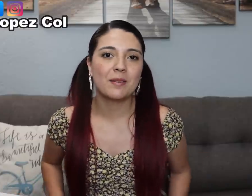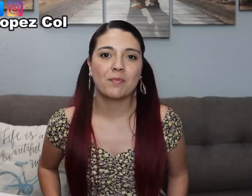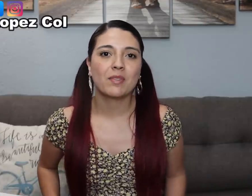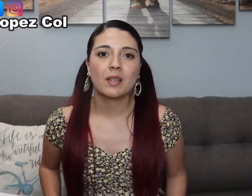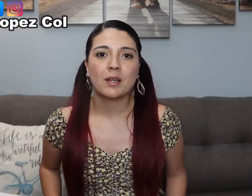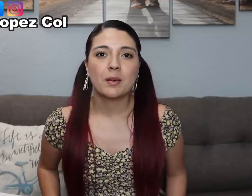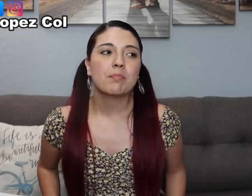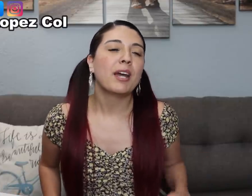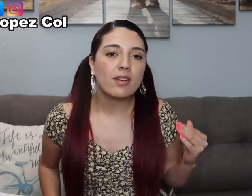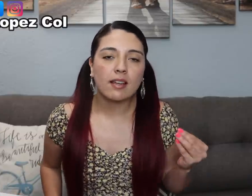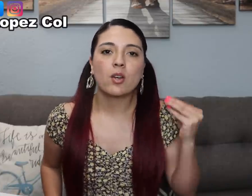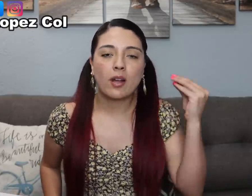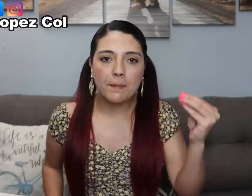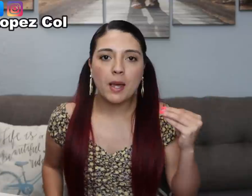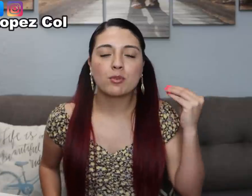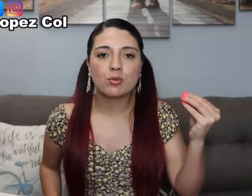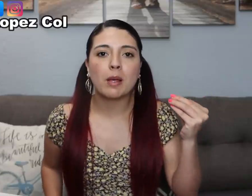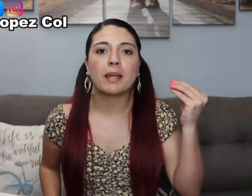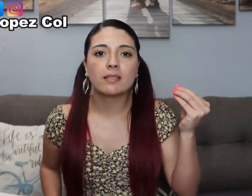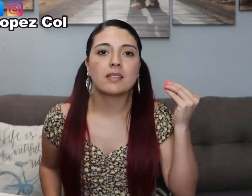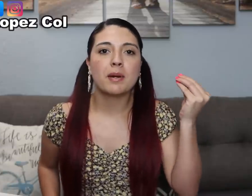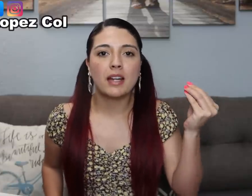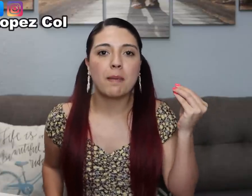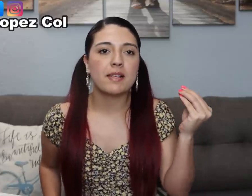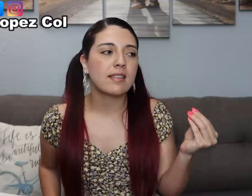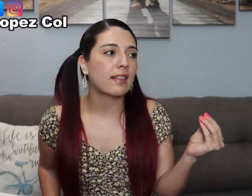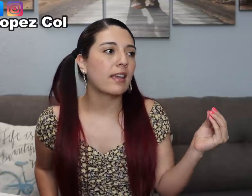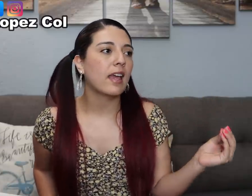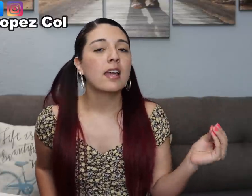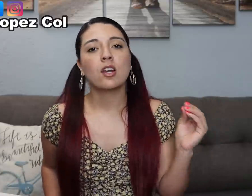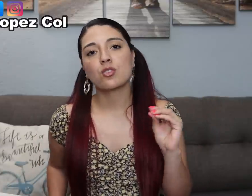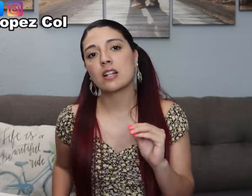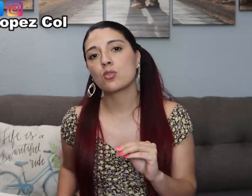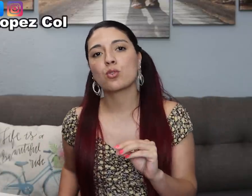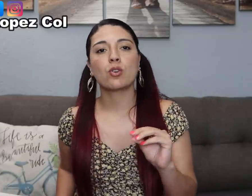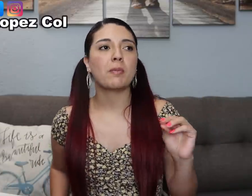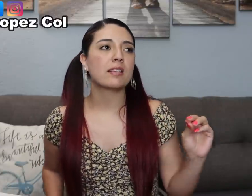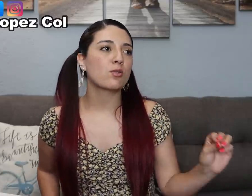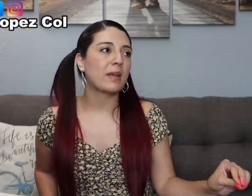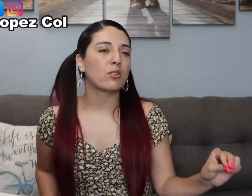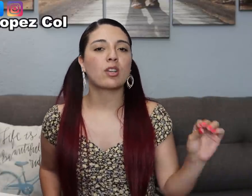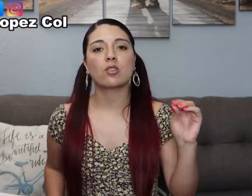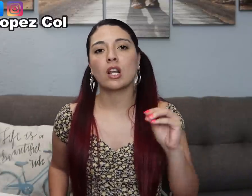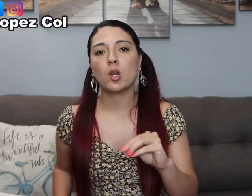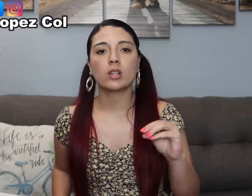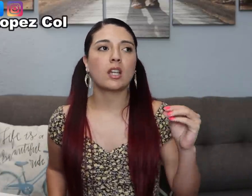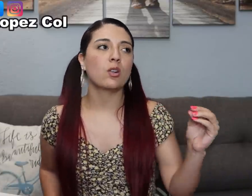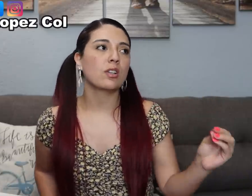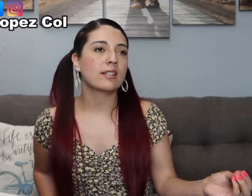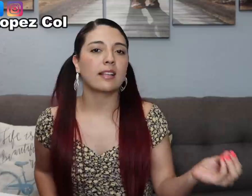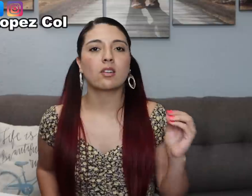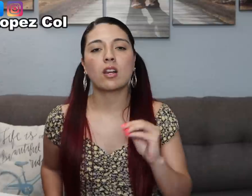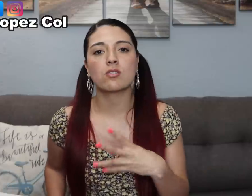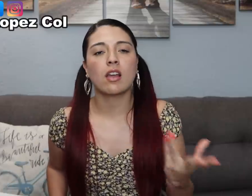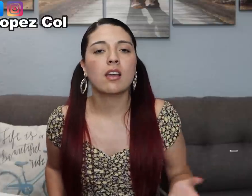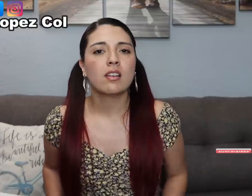mal. Pero hasta que no cambiemos justamente esa manera de pensar de que los del sur son más o menos que los del norte, que los